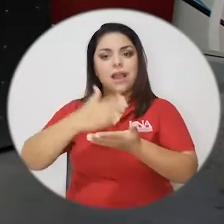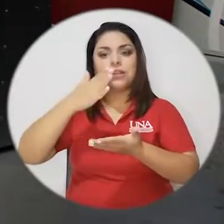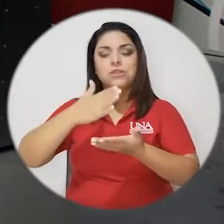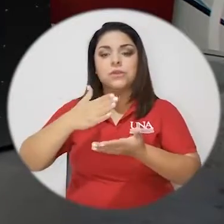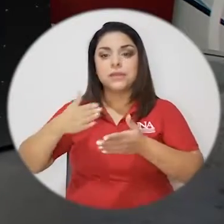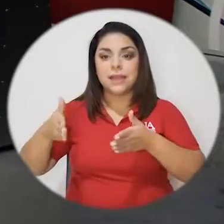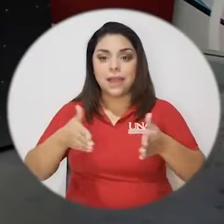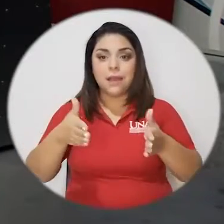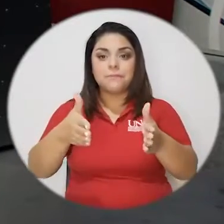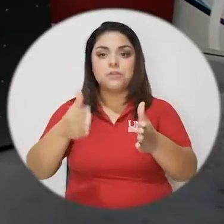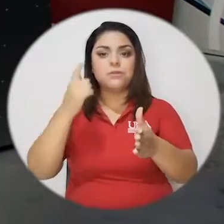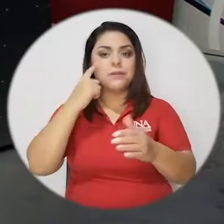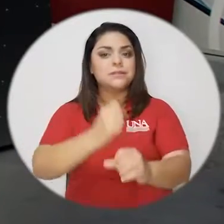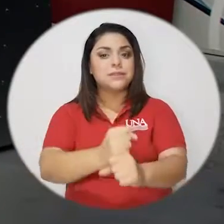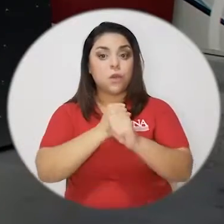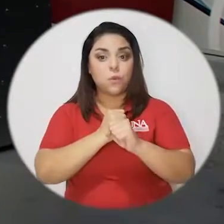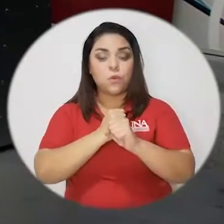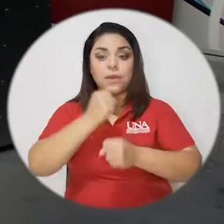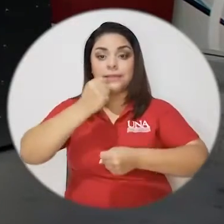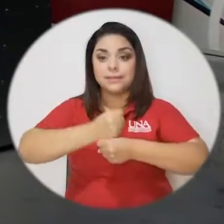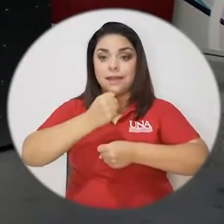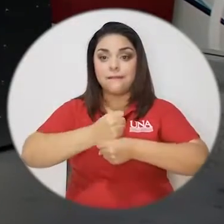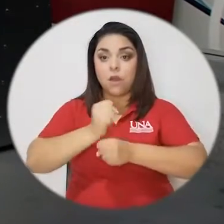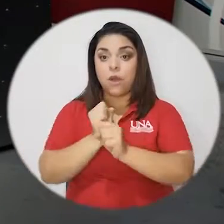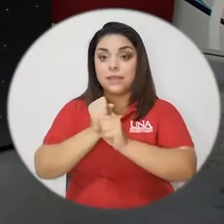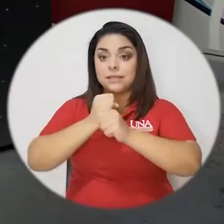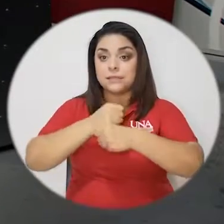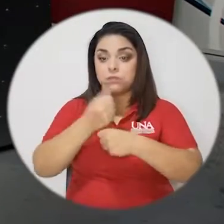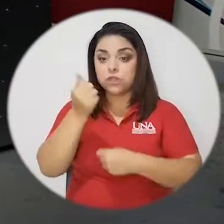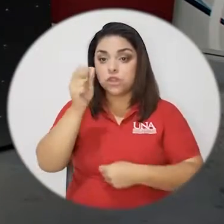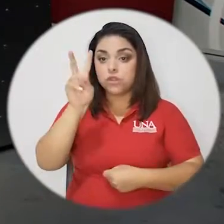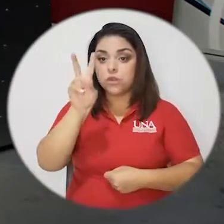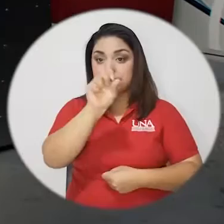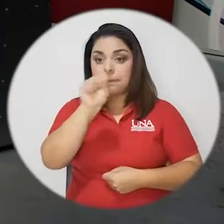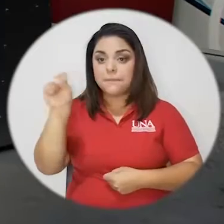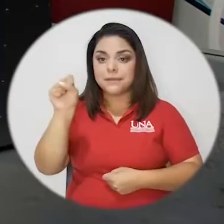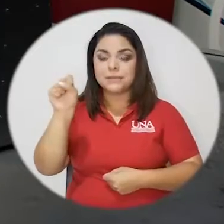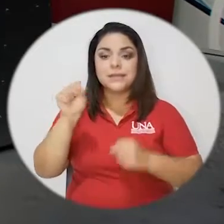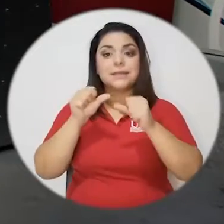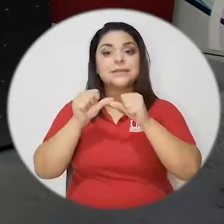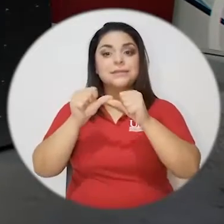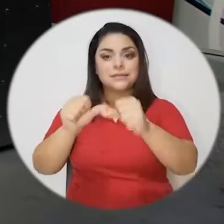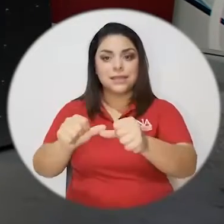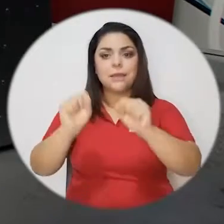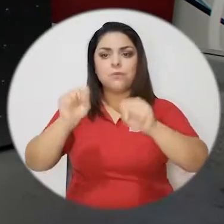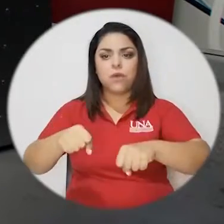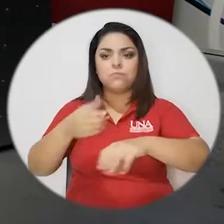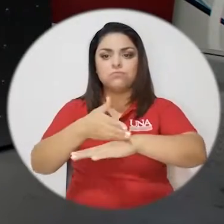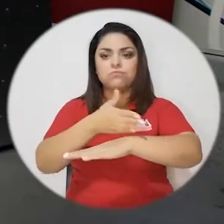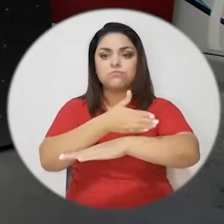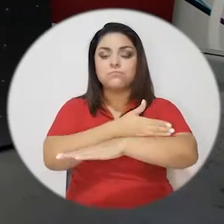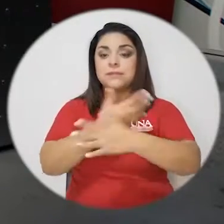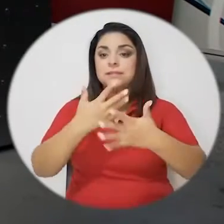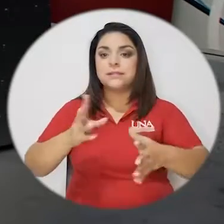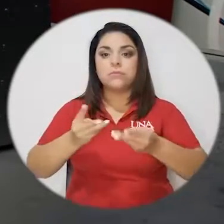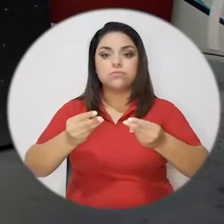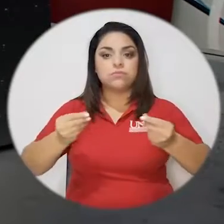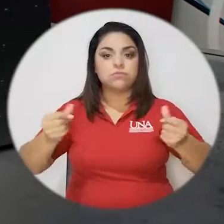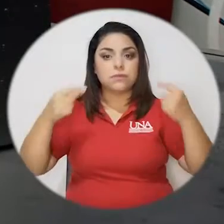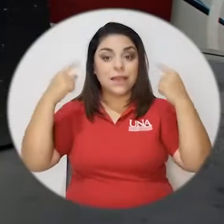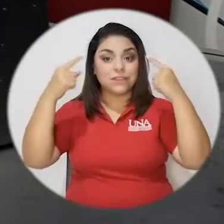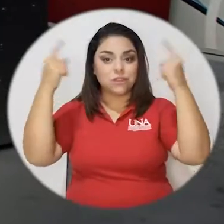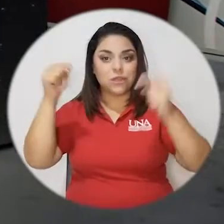para garantizar que el trabajo realizado en estos 12 meses continúe y podamos salir de manera exitosa de esta